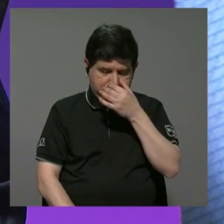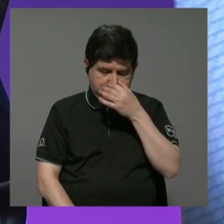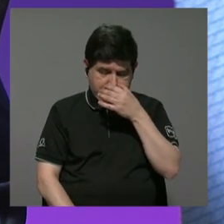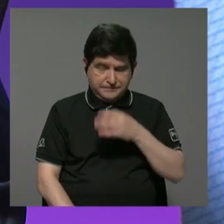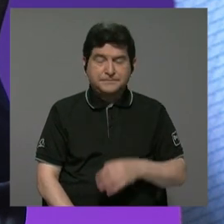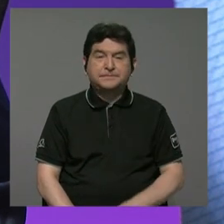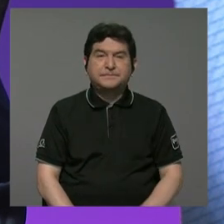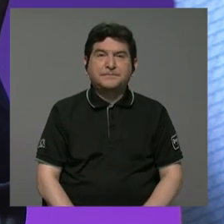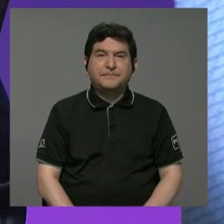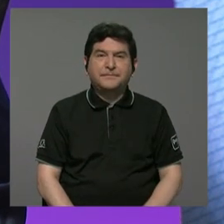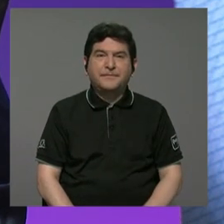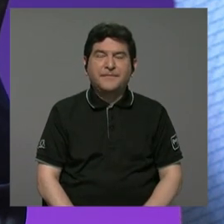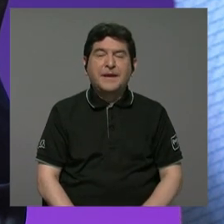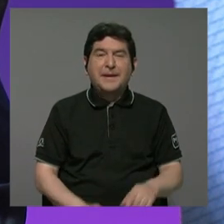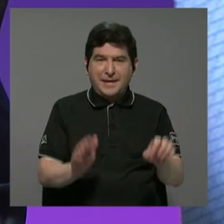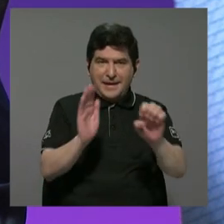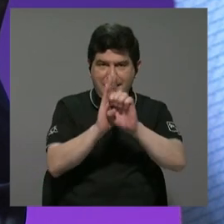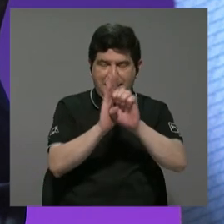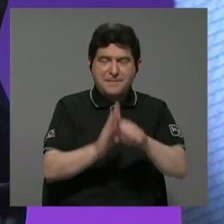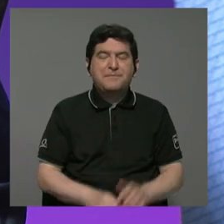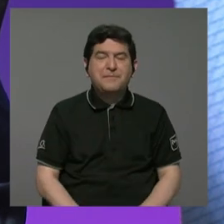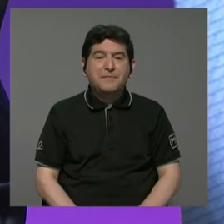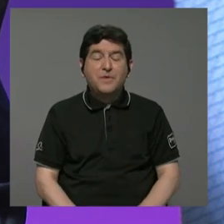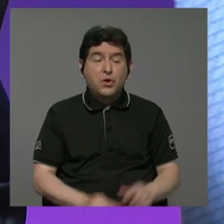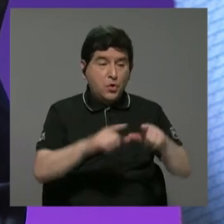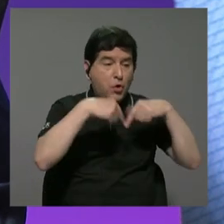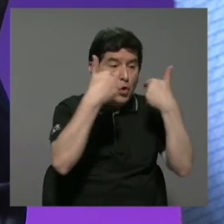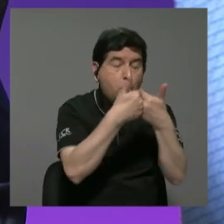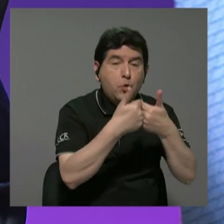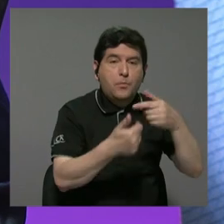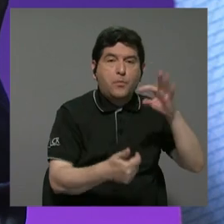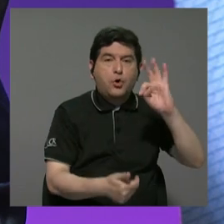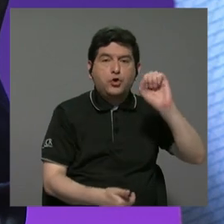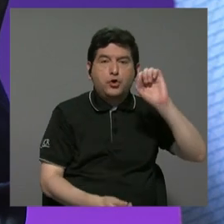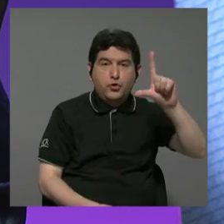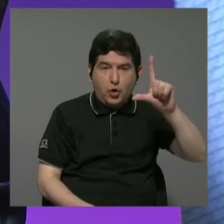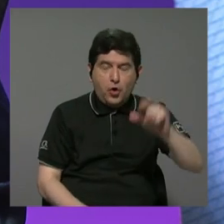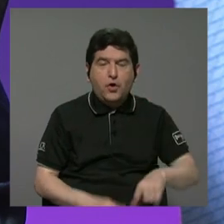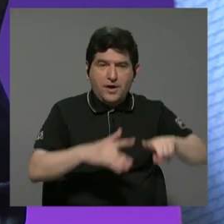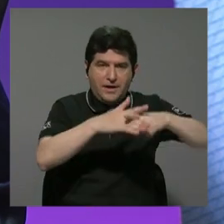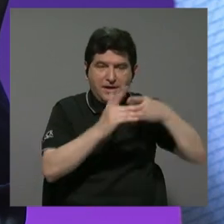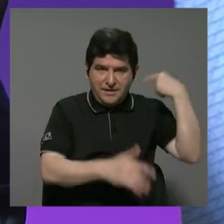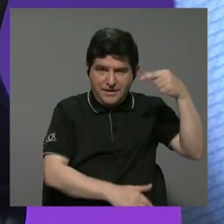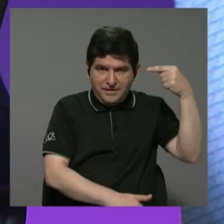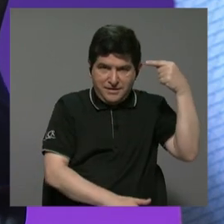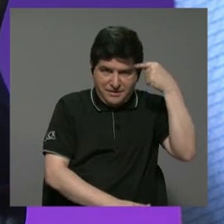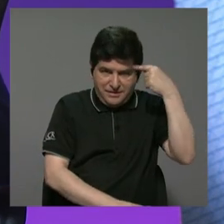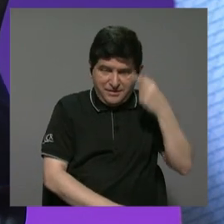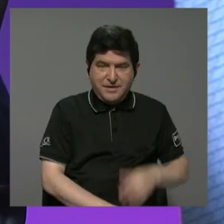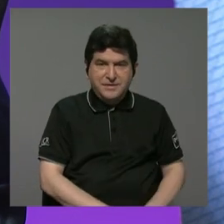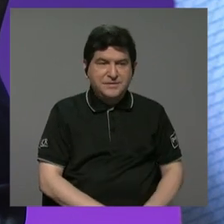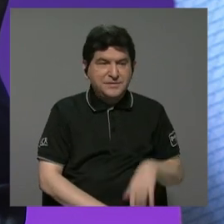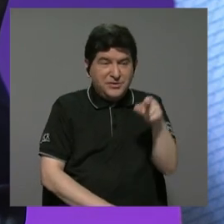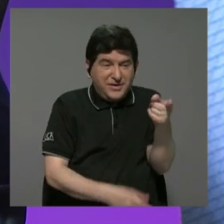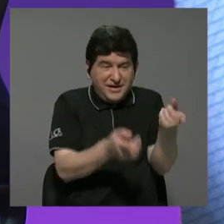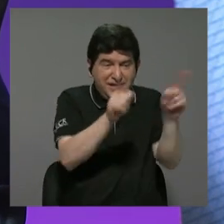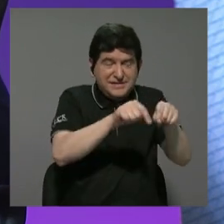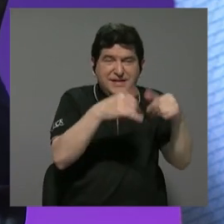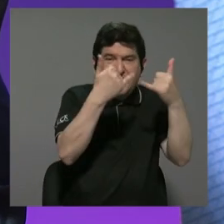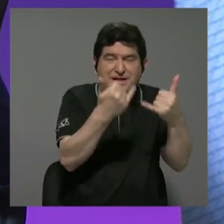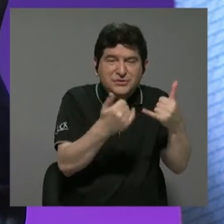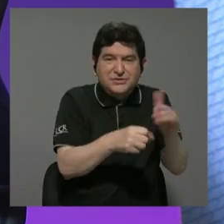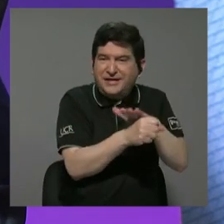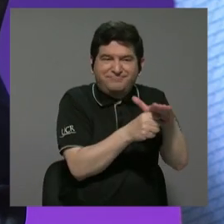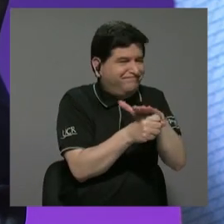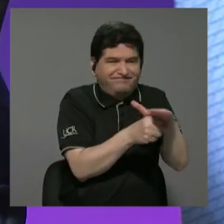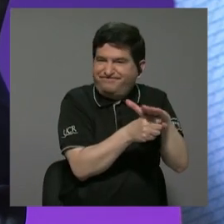alimentación de las granjas de troles, ¿verdad?, que se tenían al principio de la administración, como que ya no está